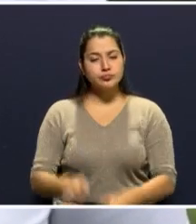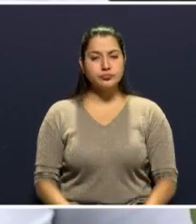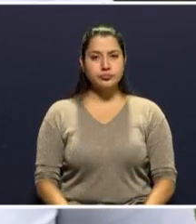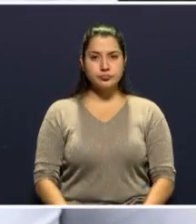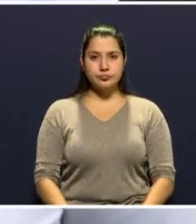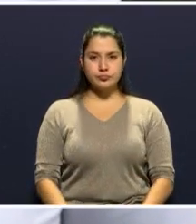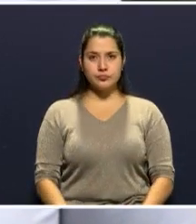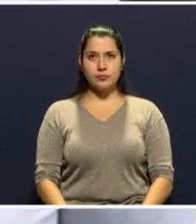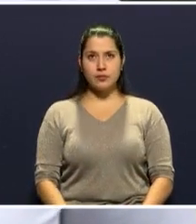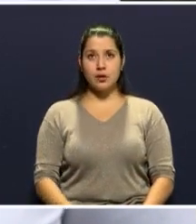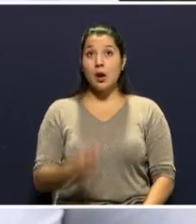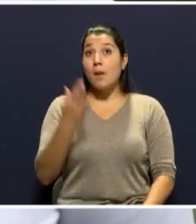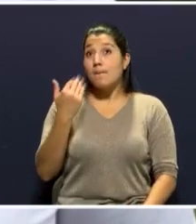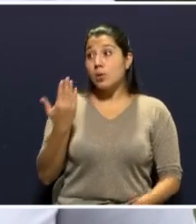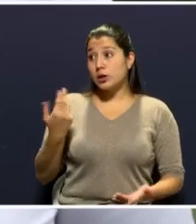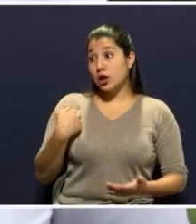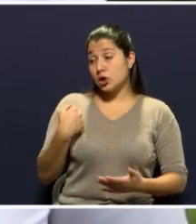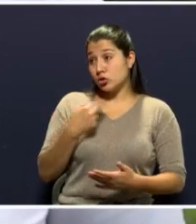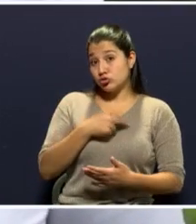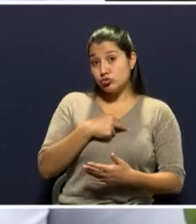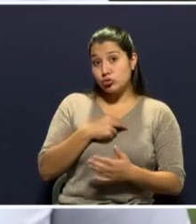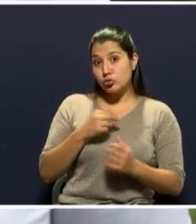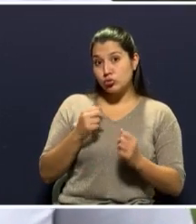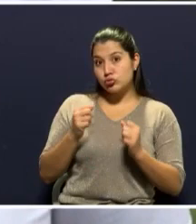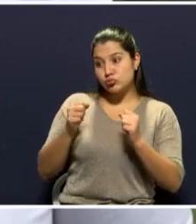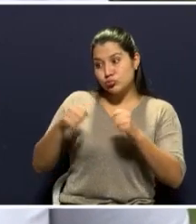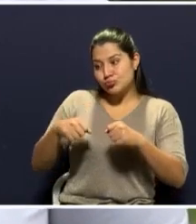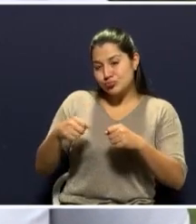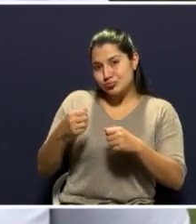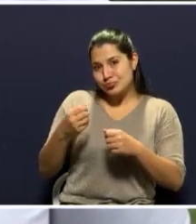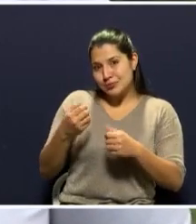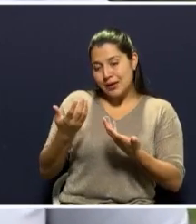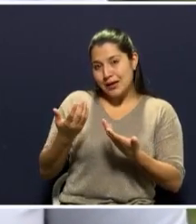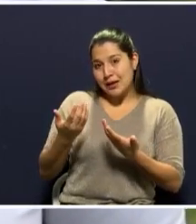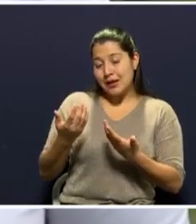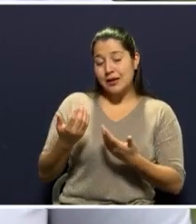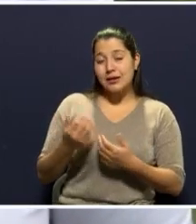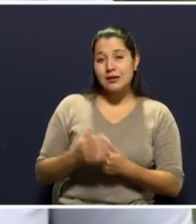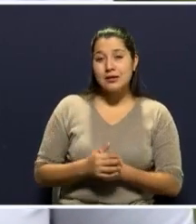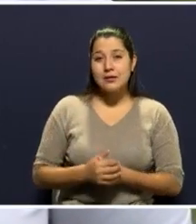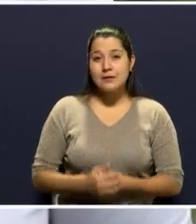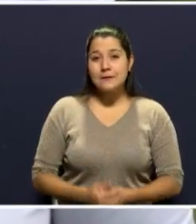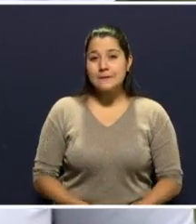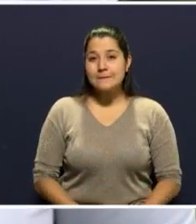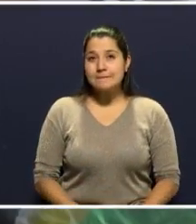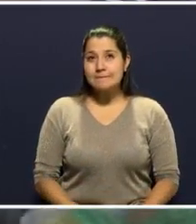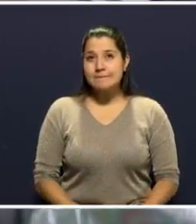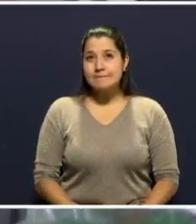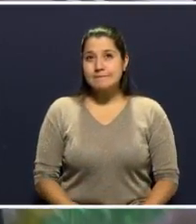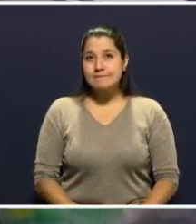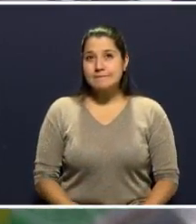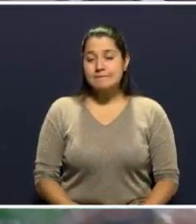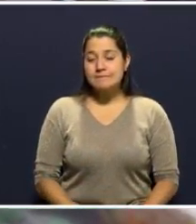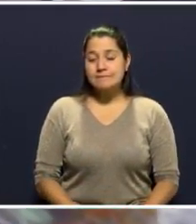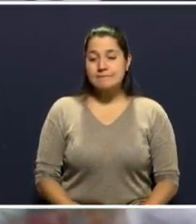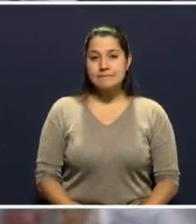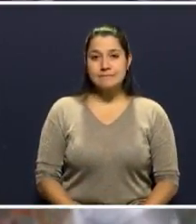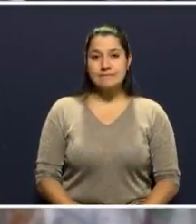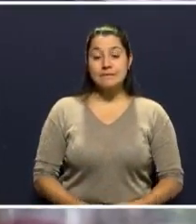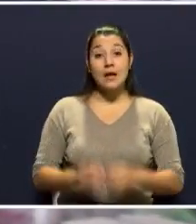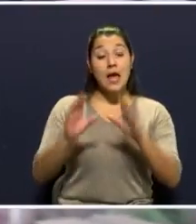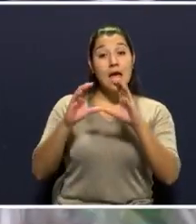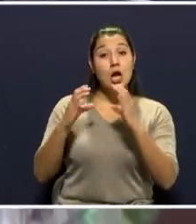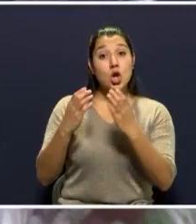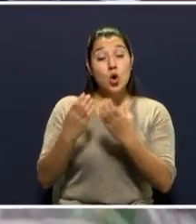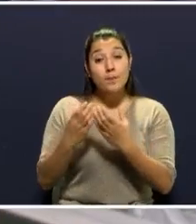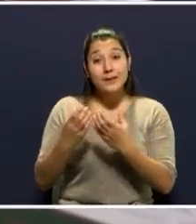alimentos. Porque se necesita mucho, porque ahora nadie está haciendo nada, tenemos poquito turismo, los pescadores tampoco están haciendo nada, pero no se puede pescar porque no les compran. El comité